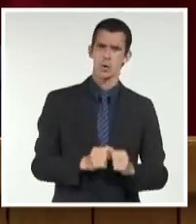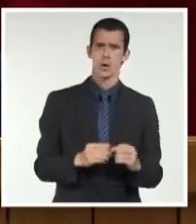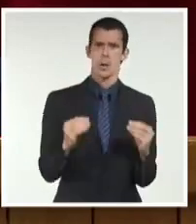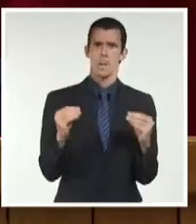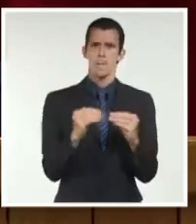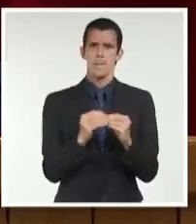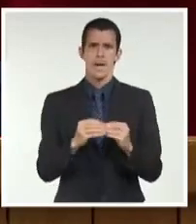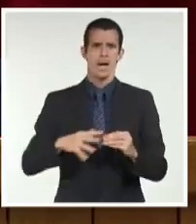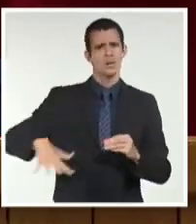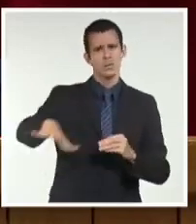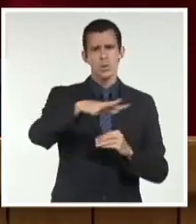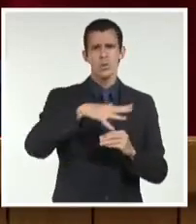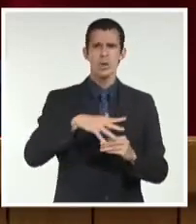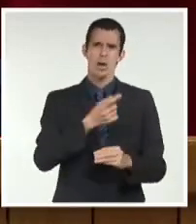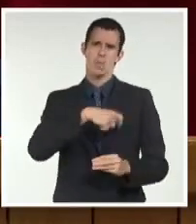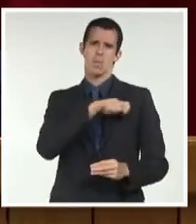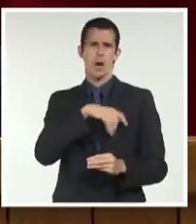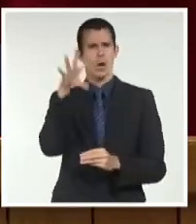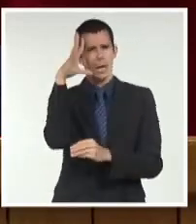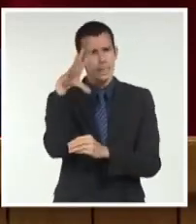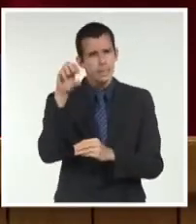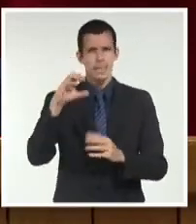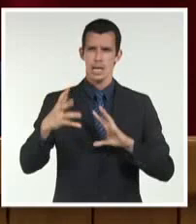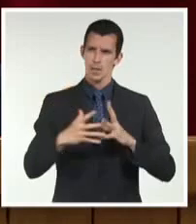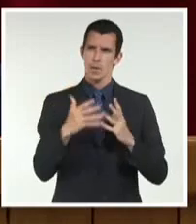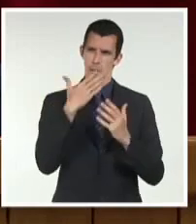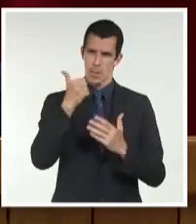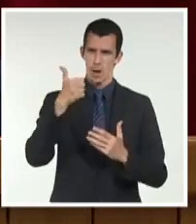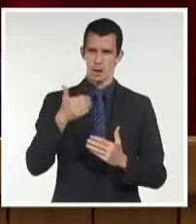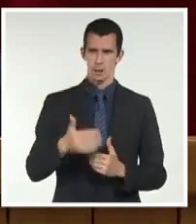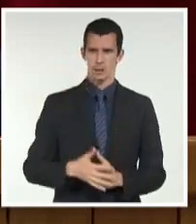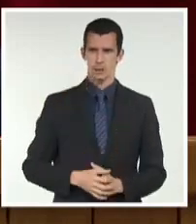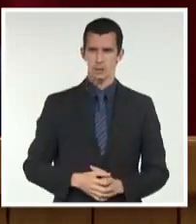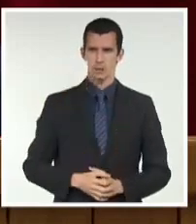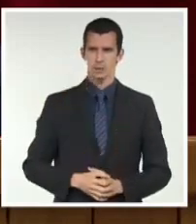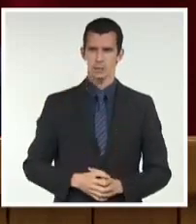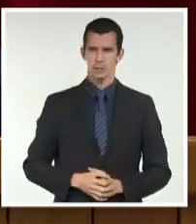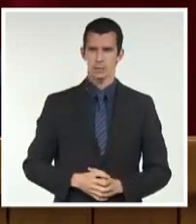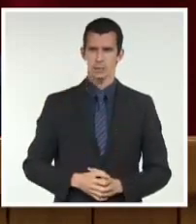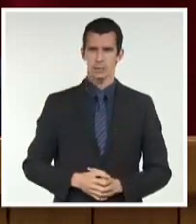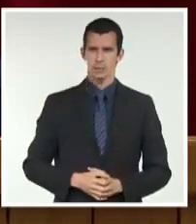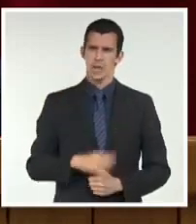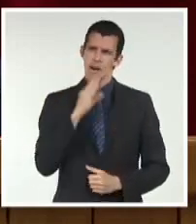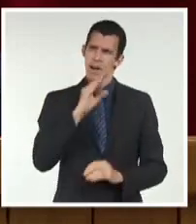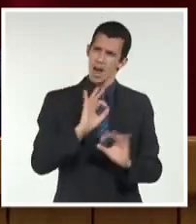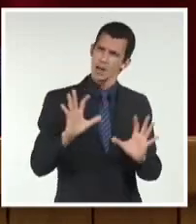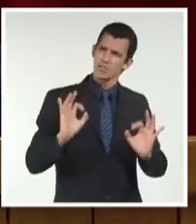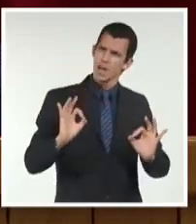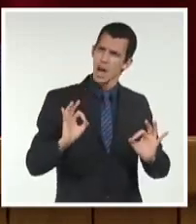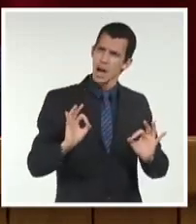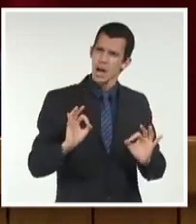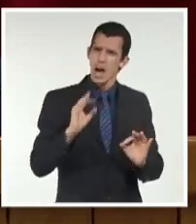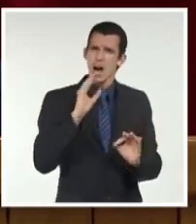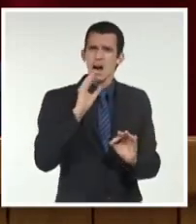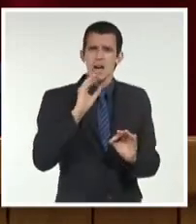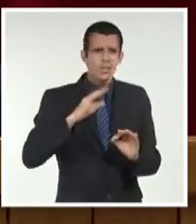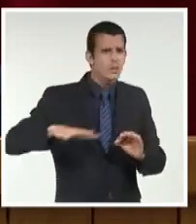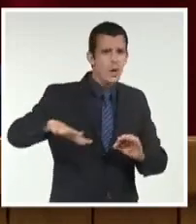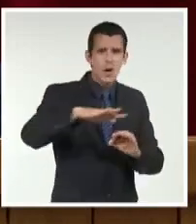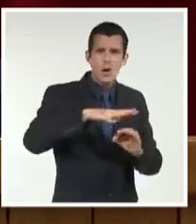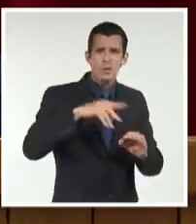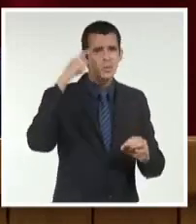parte de nuestra población. Les puedo garantizar que se está trabajando sin descanso por remontar cada